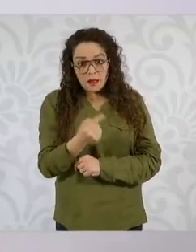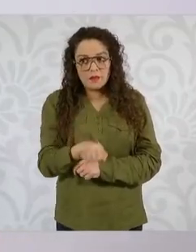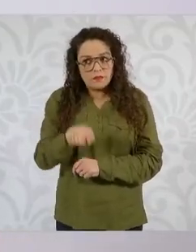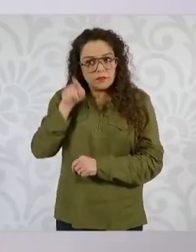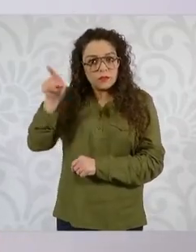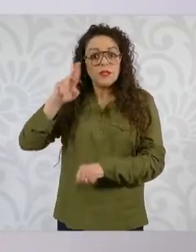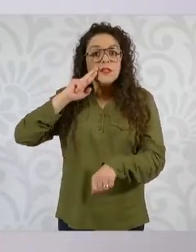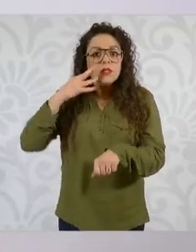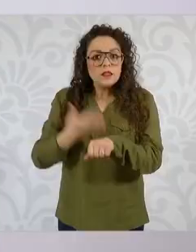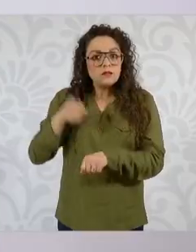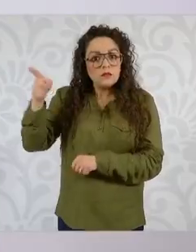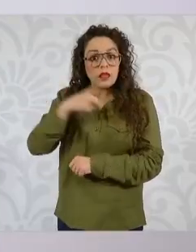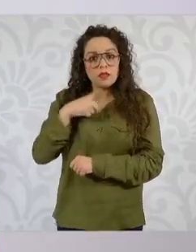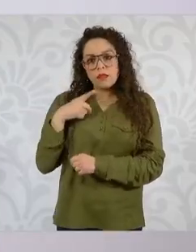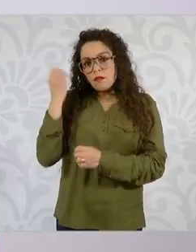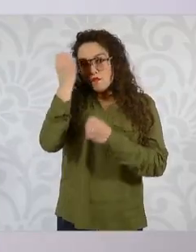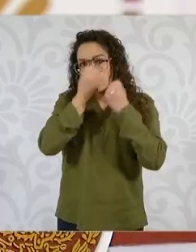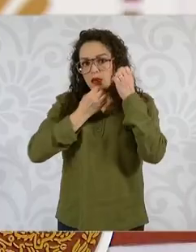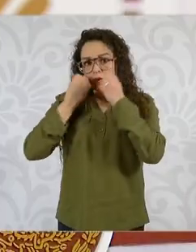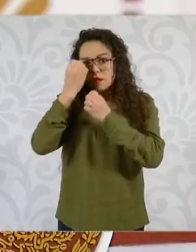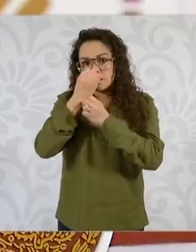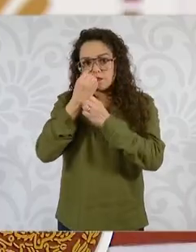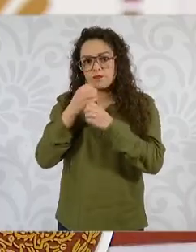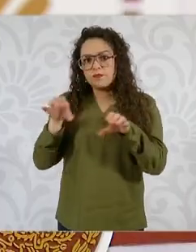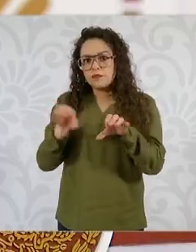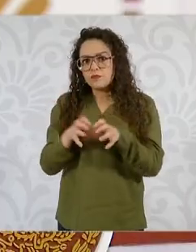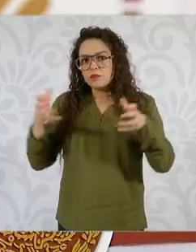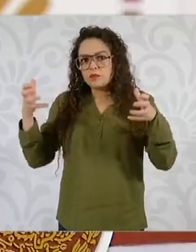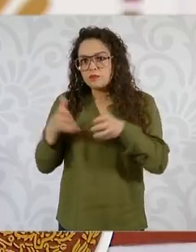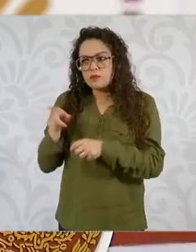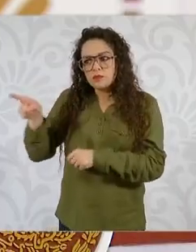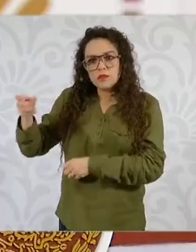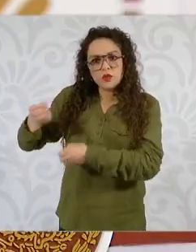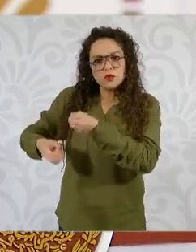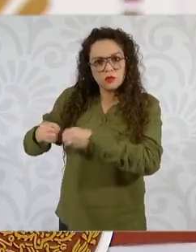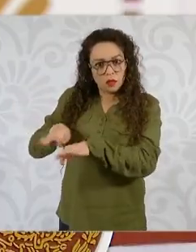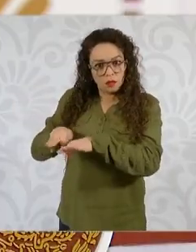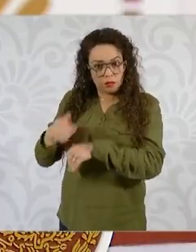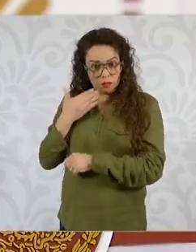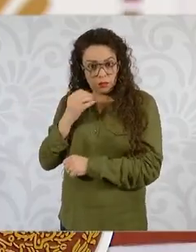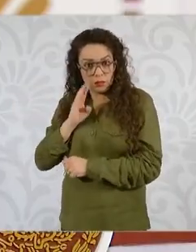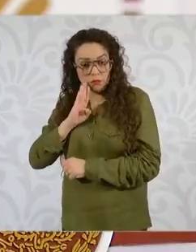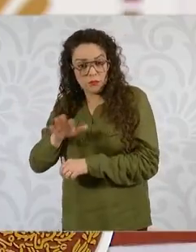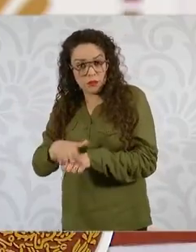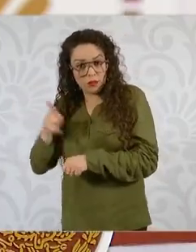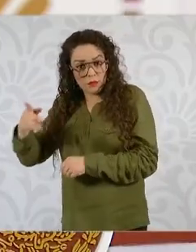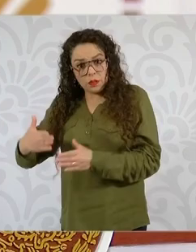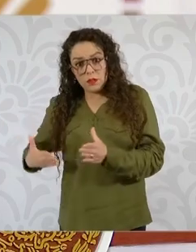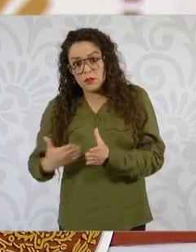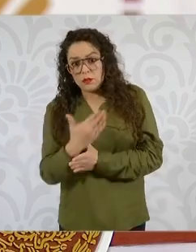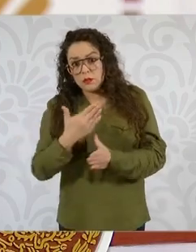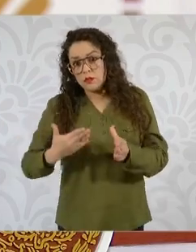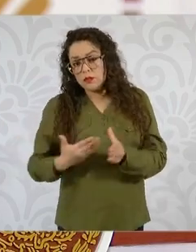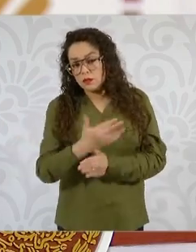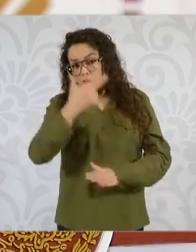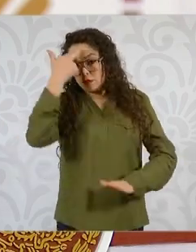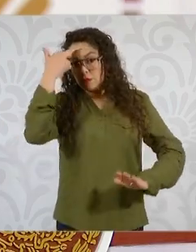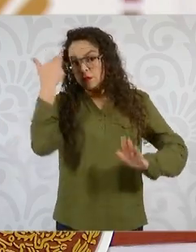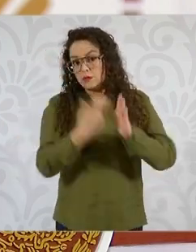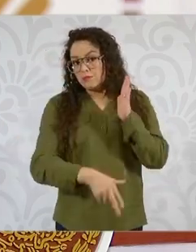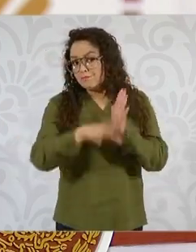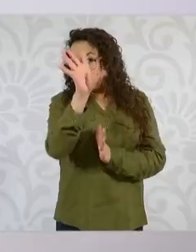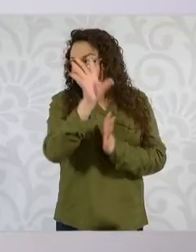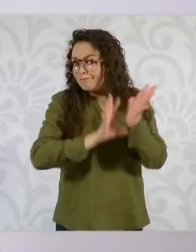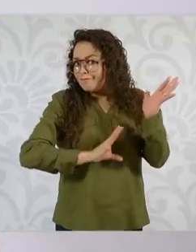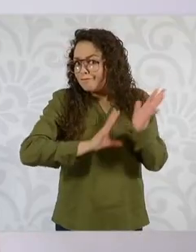Judicatura, la actuación de los jueces de distrito que están contraviniendo la